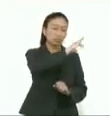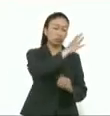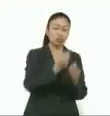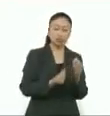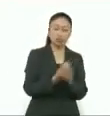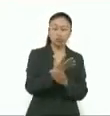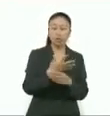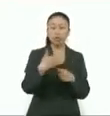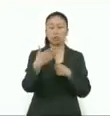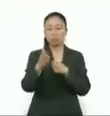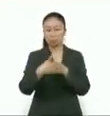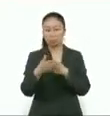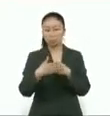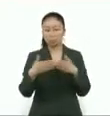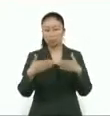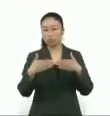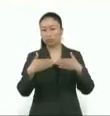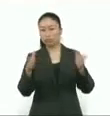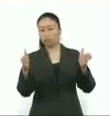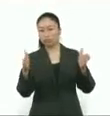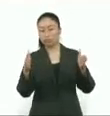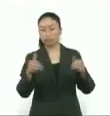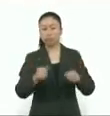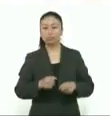próximo a aperturar.